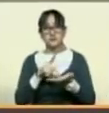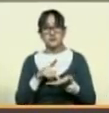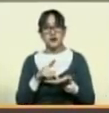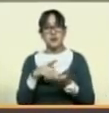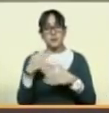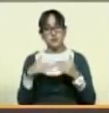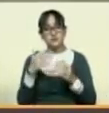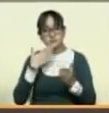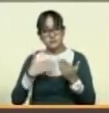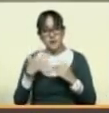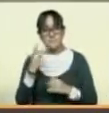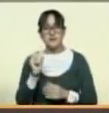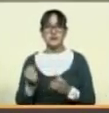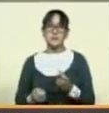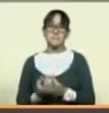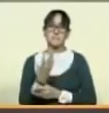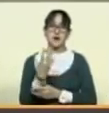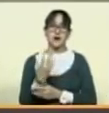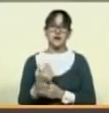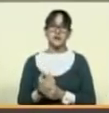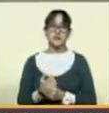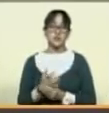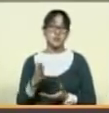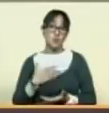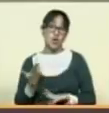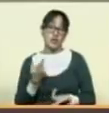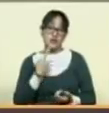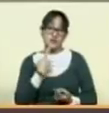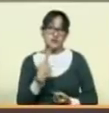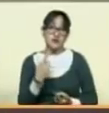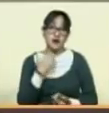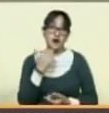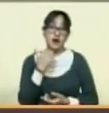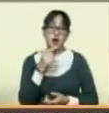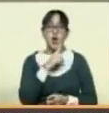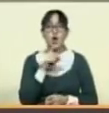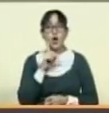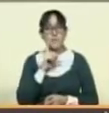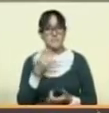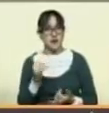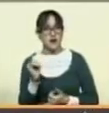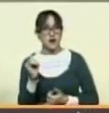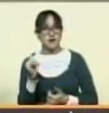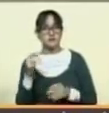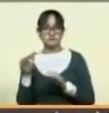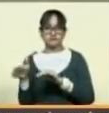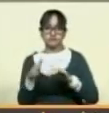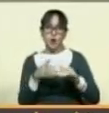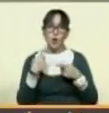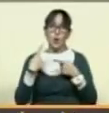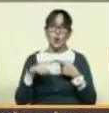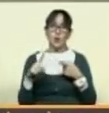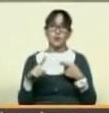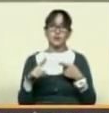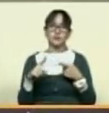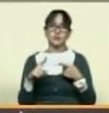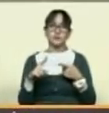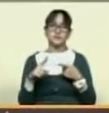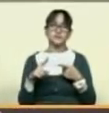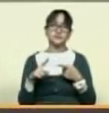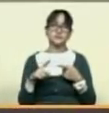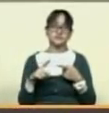proceso del venidero 20 de mayo? Si podría mencionarnos el nombre, si lo tienen. Y por otra parte,